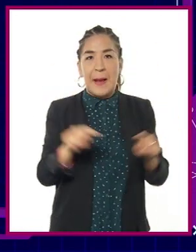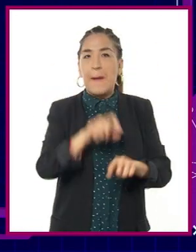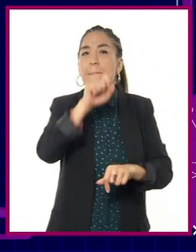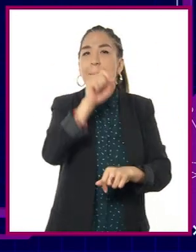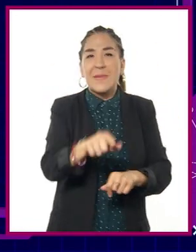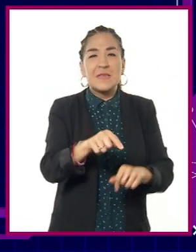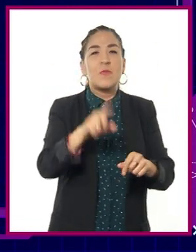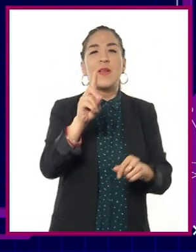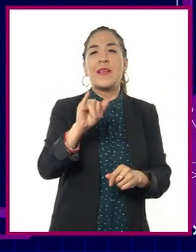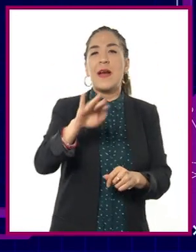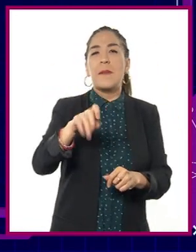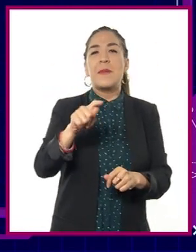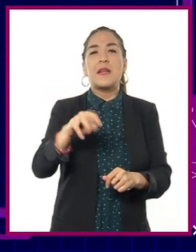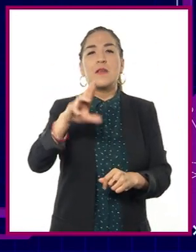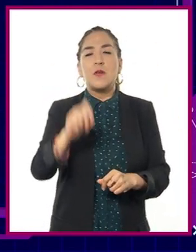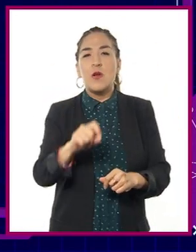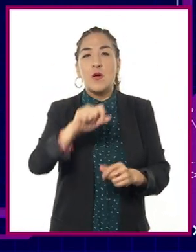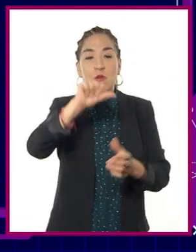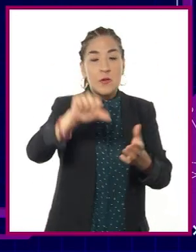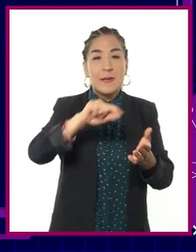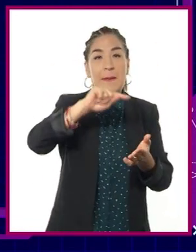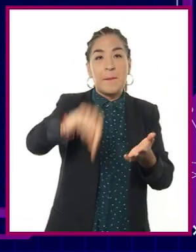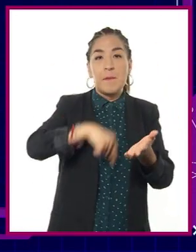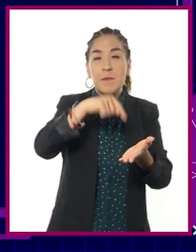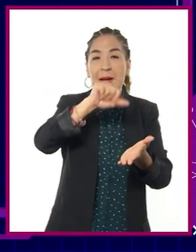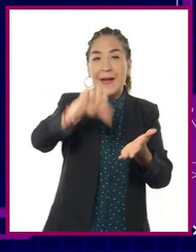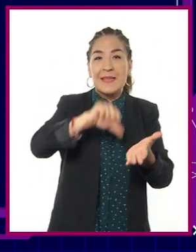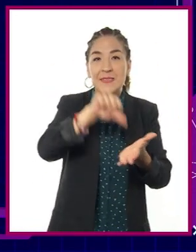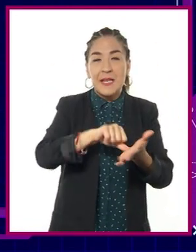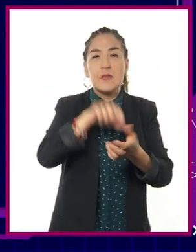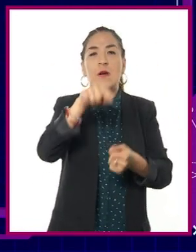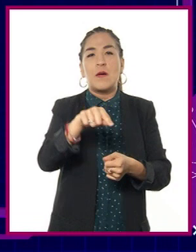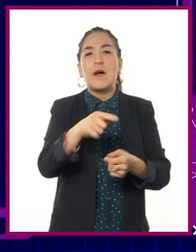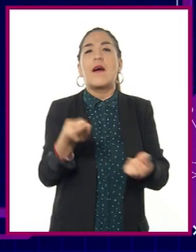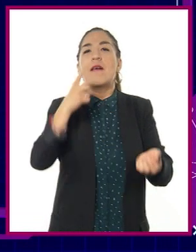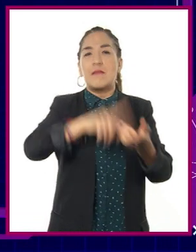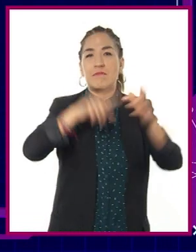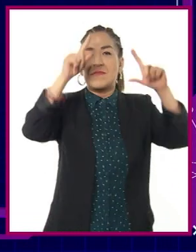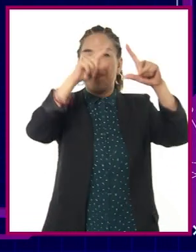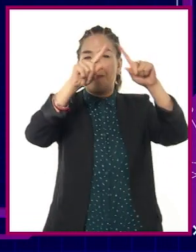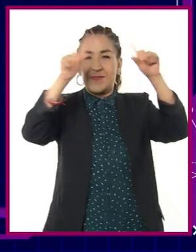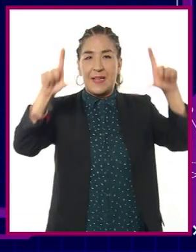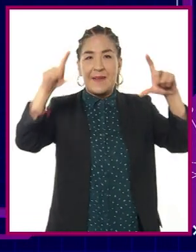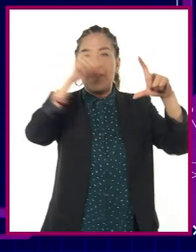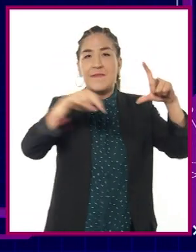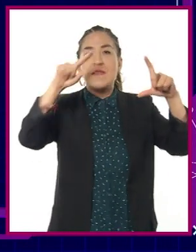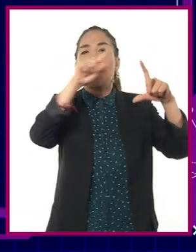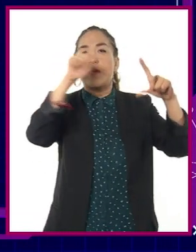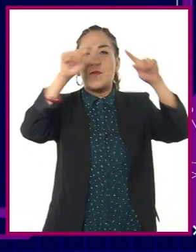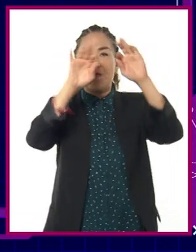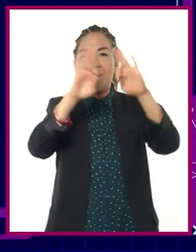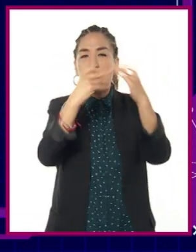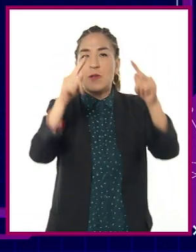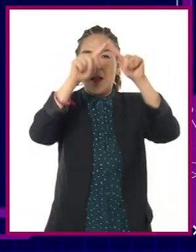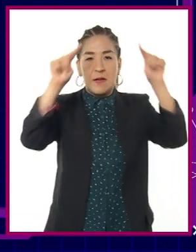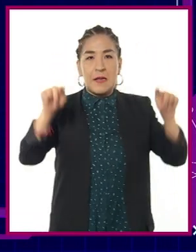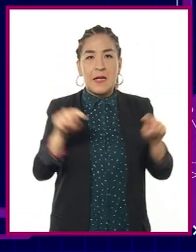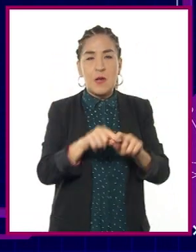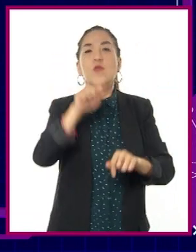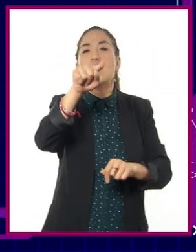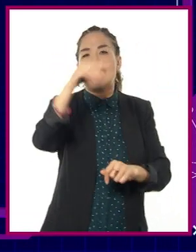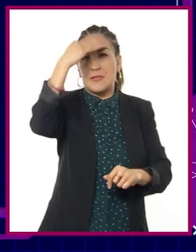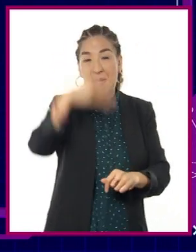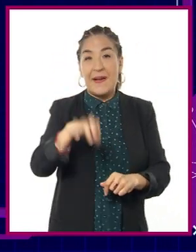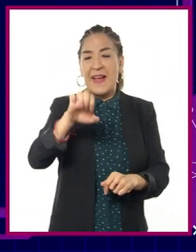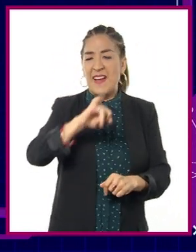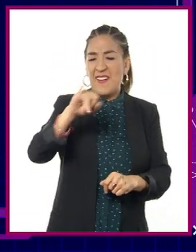circunferencia sea el eje de simetría del polígono inscrito? Ustedes ya saben que un eje